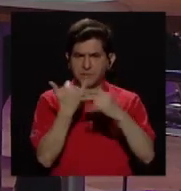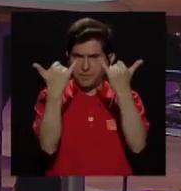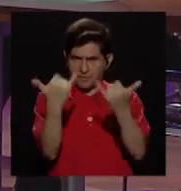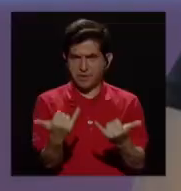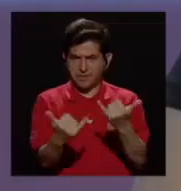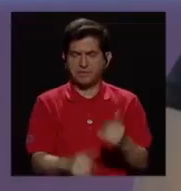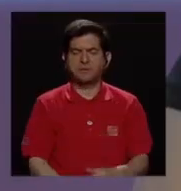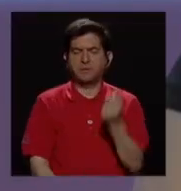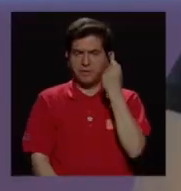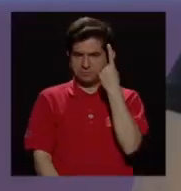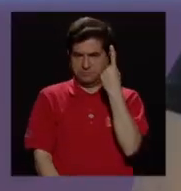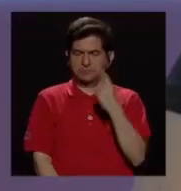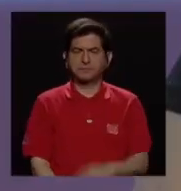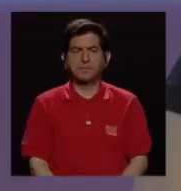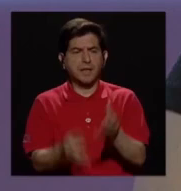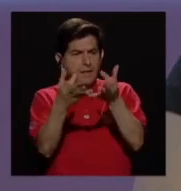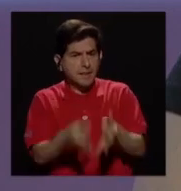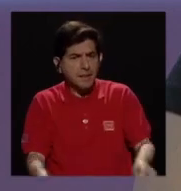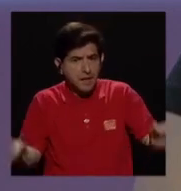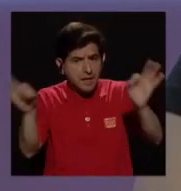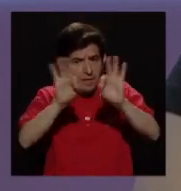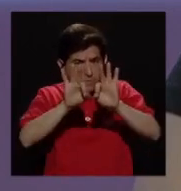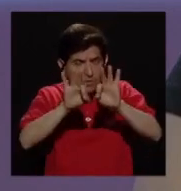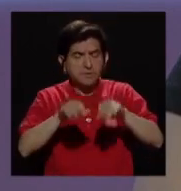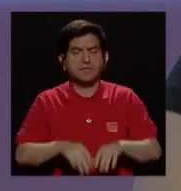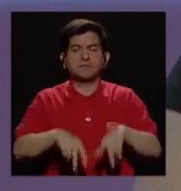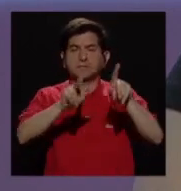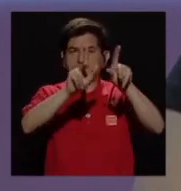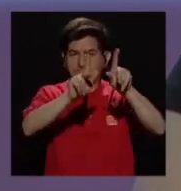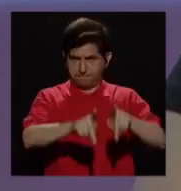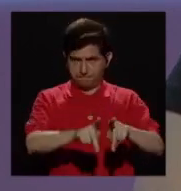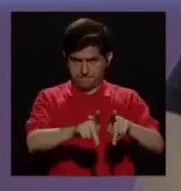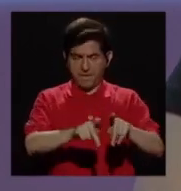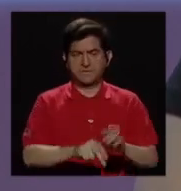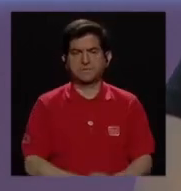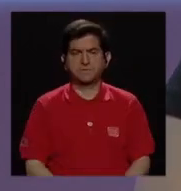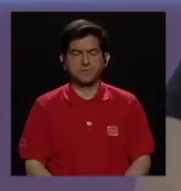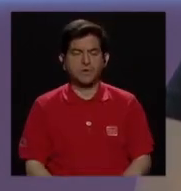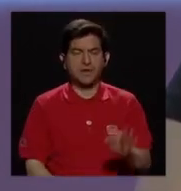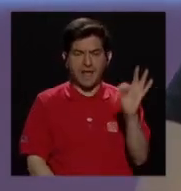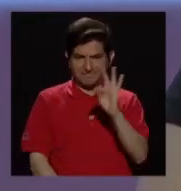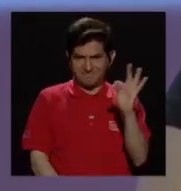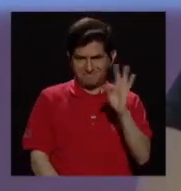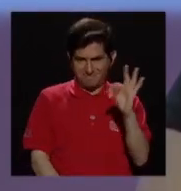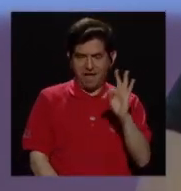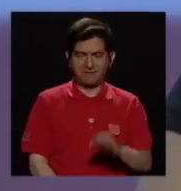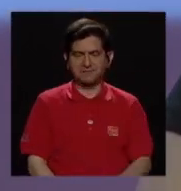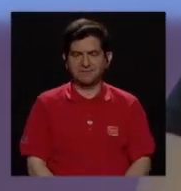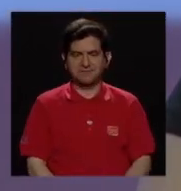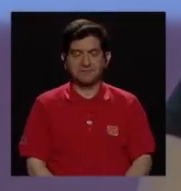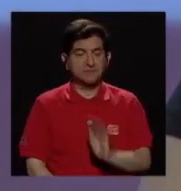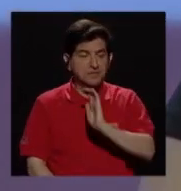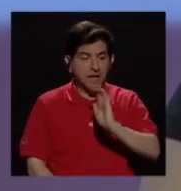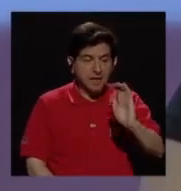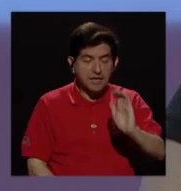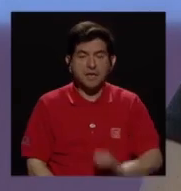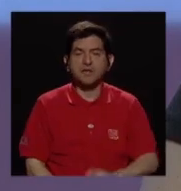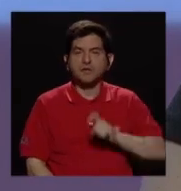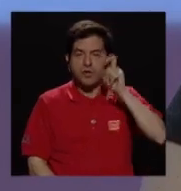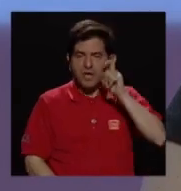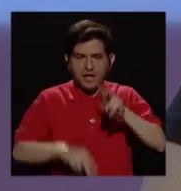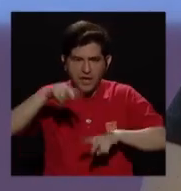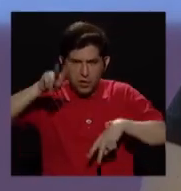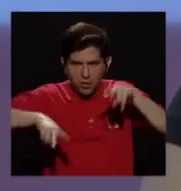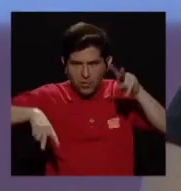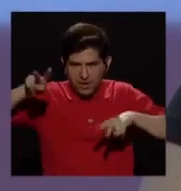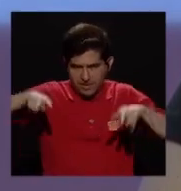momento. Y la importancia que se da sobre todo en la persona trans, en niños en género variante, niños